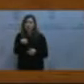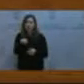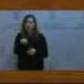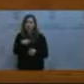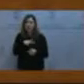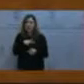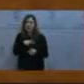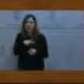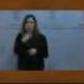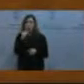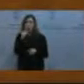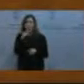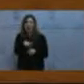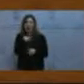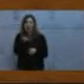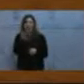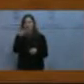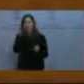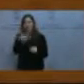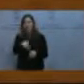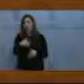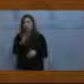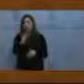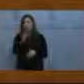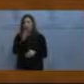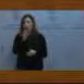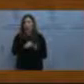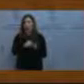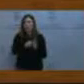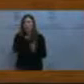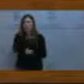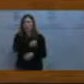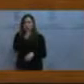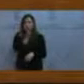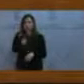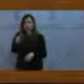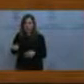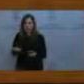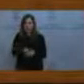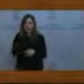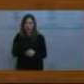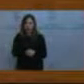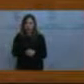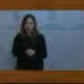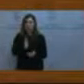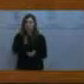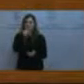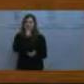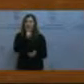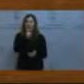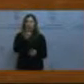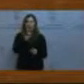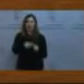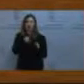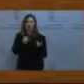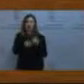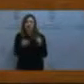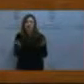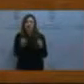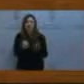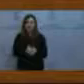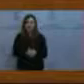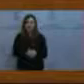demográfico, que tanta bombo le han dado, ¿cómo va a afectar o qué cosas van a cambiar? Señora consejera, mire,